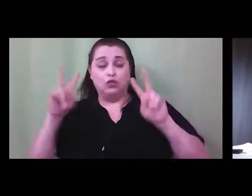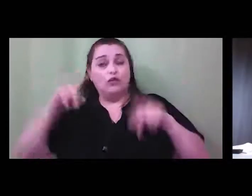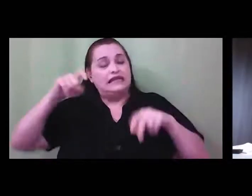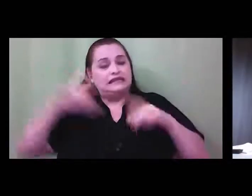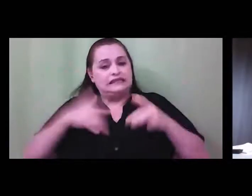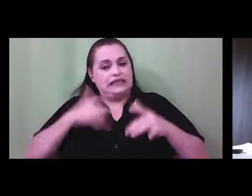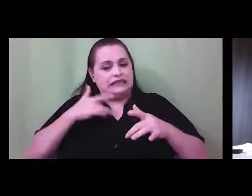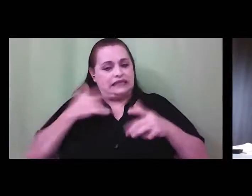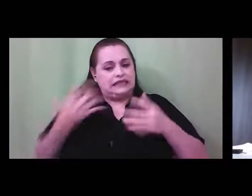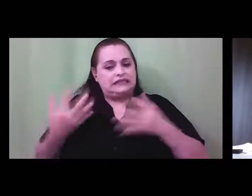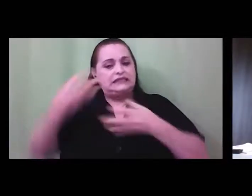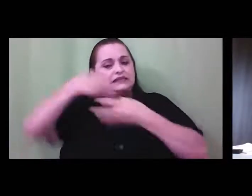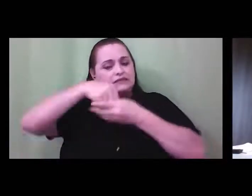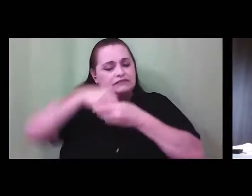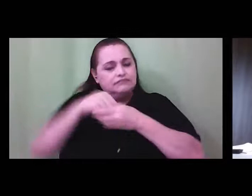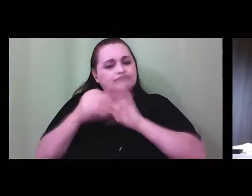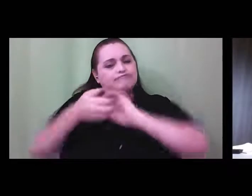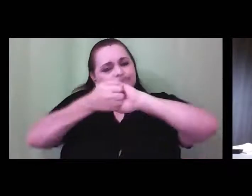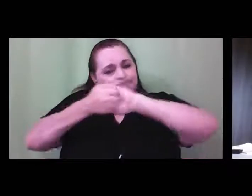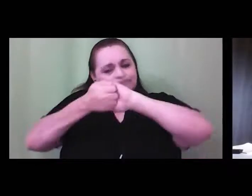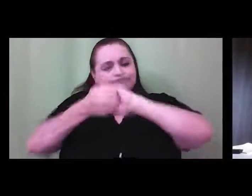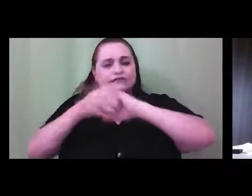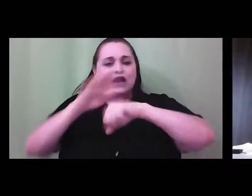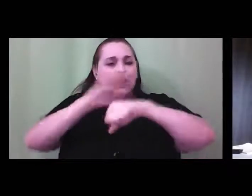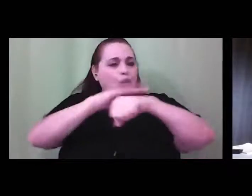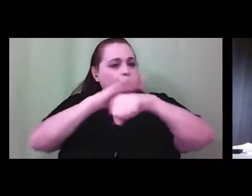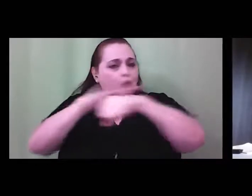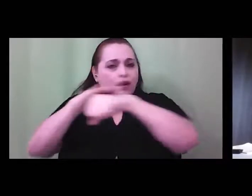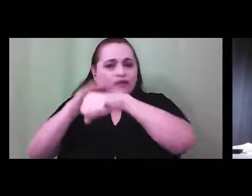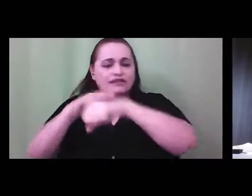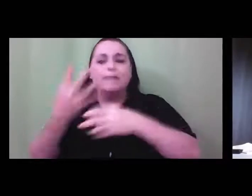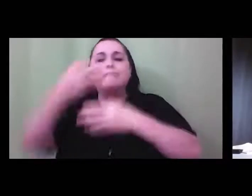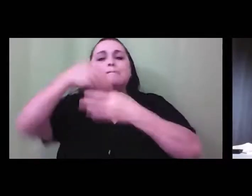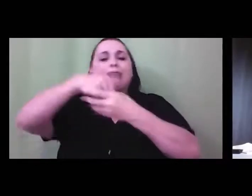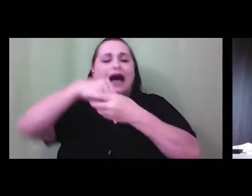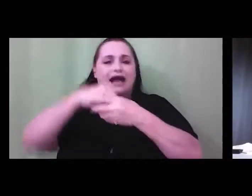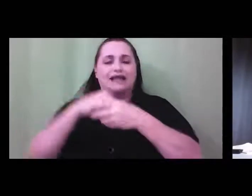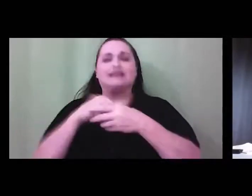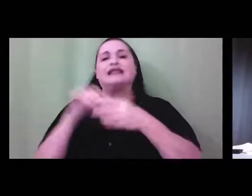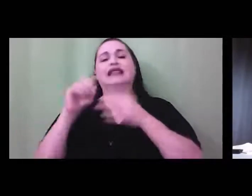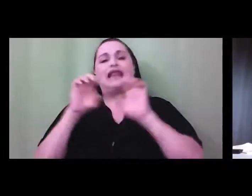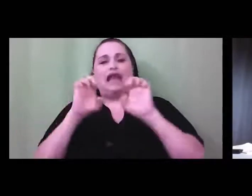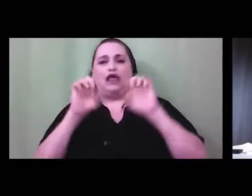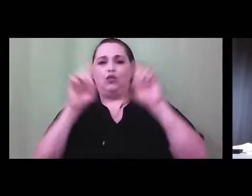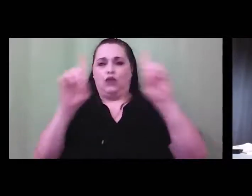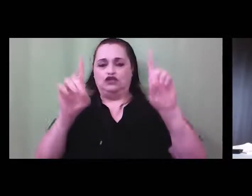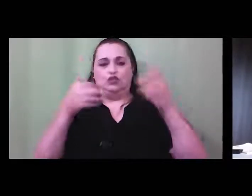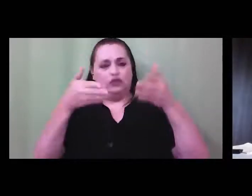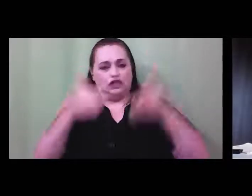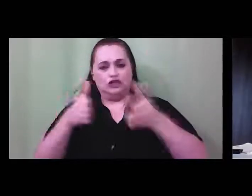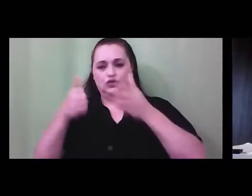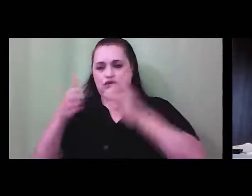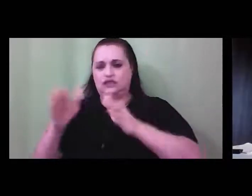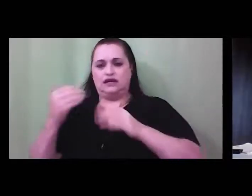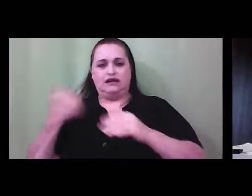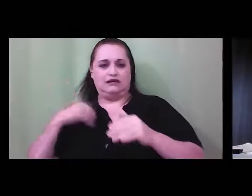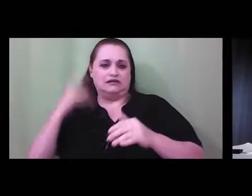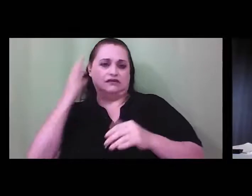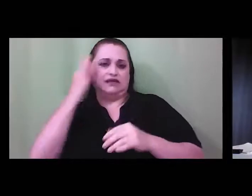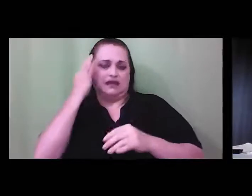sentirse acogida, tenida en cuenta, y que forma parte de la educación de sus hijos e